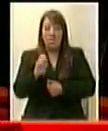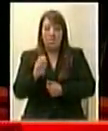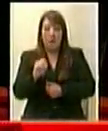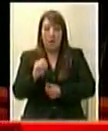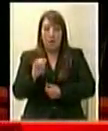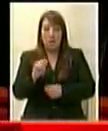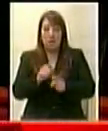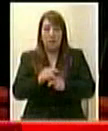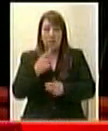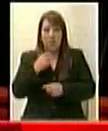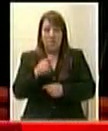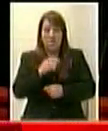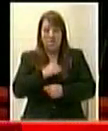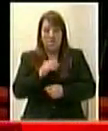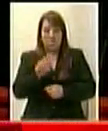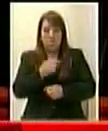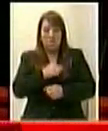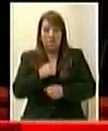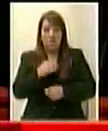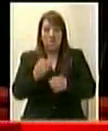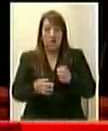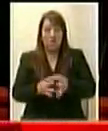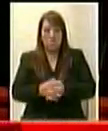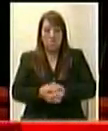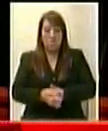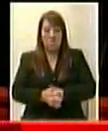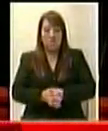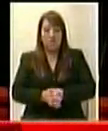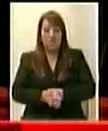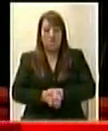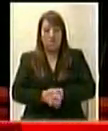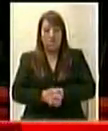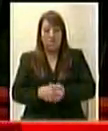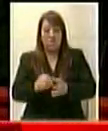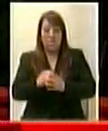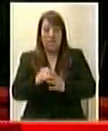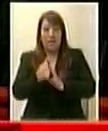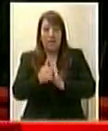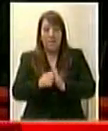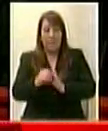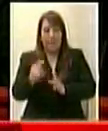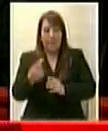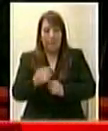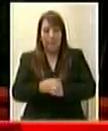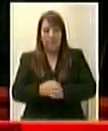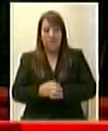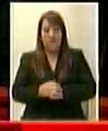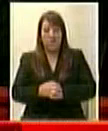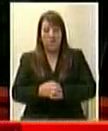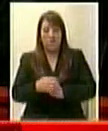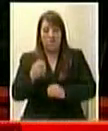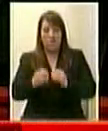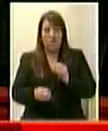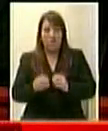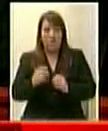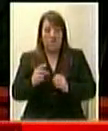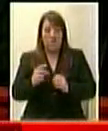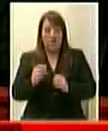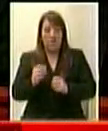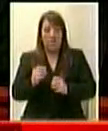¿no?, y el viceministro de Justicia. En el artículo, el primer artículo, modificación